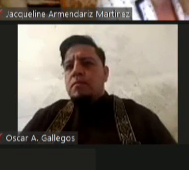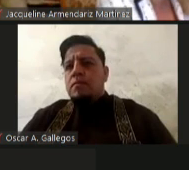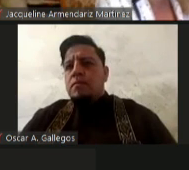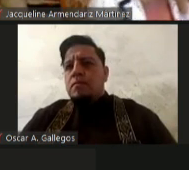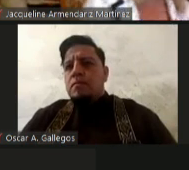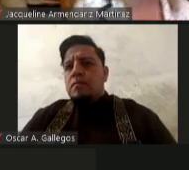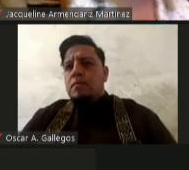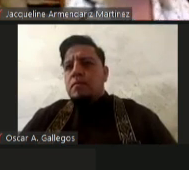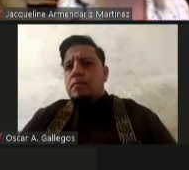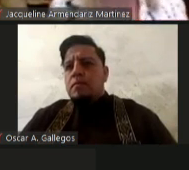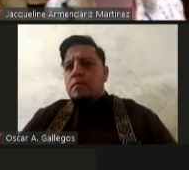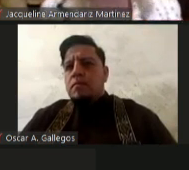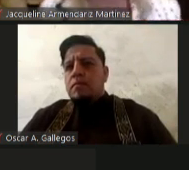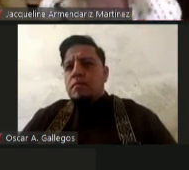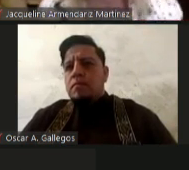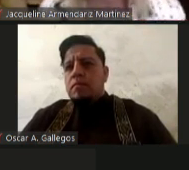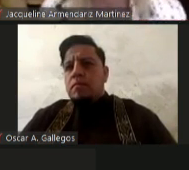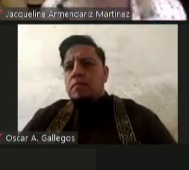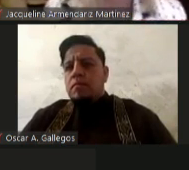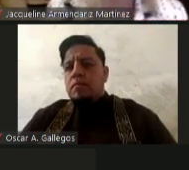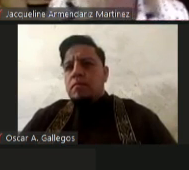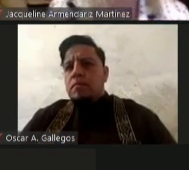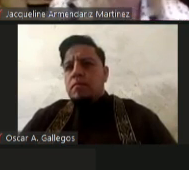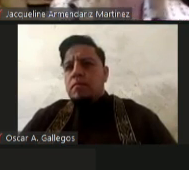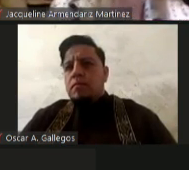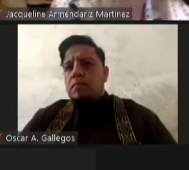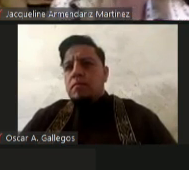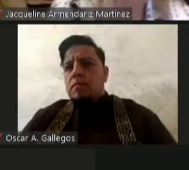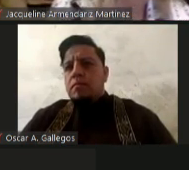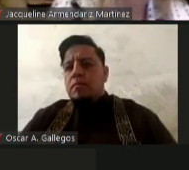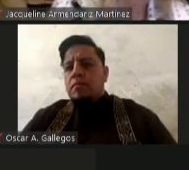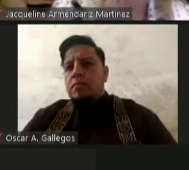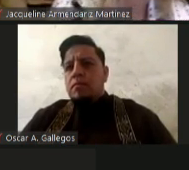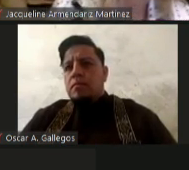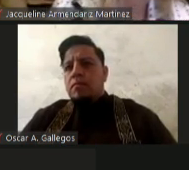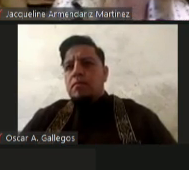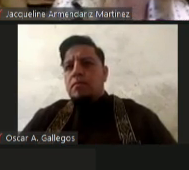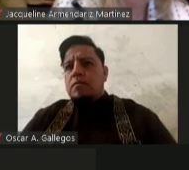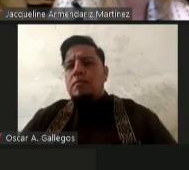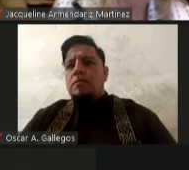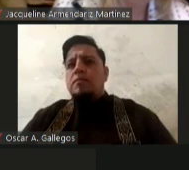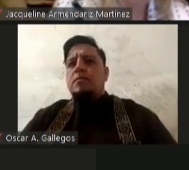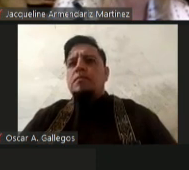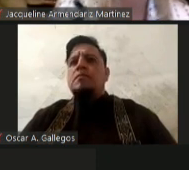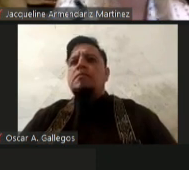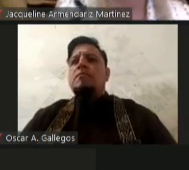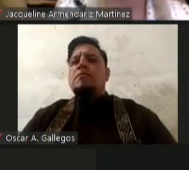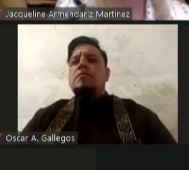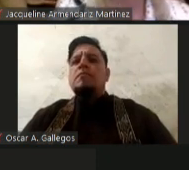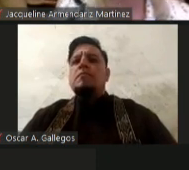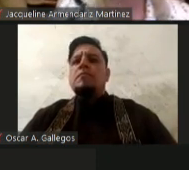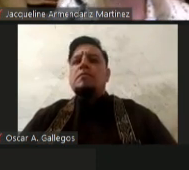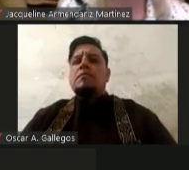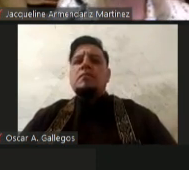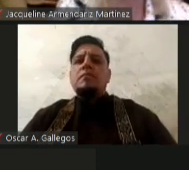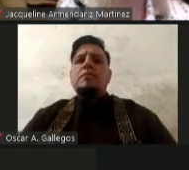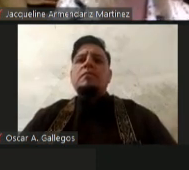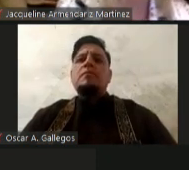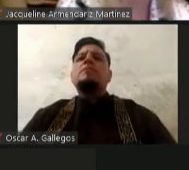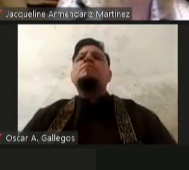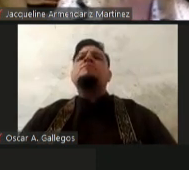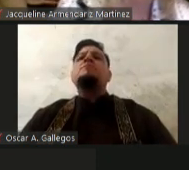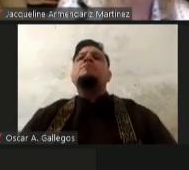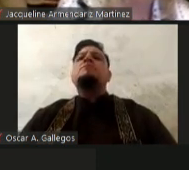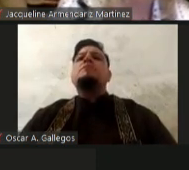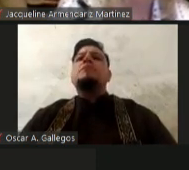con todo esto, pues sí es complejo, ¿no? En mitad de la pandemia. No, sí es complejo y creo que se tiene que